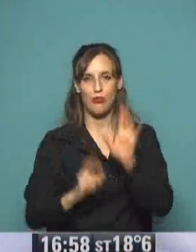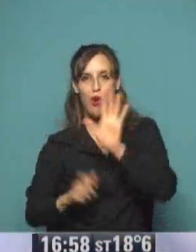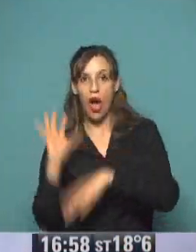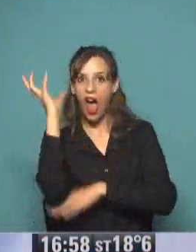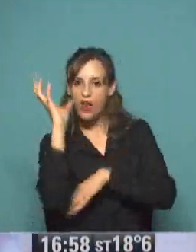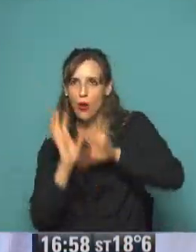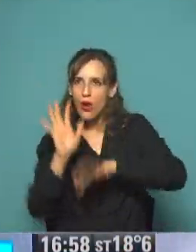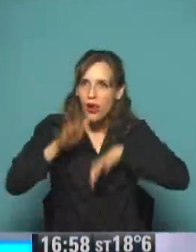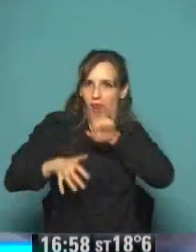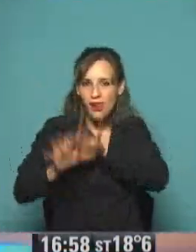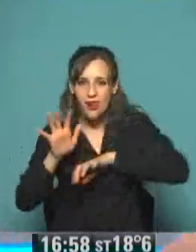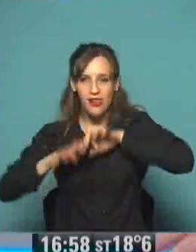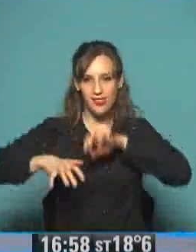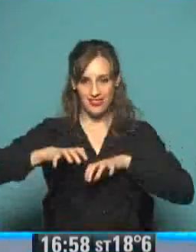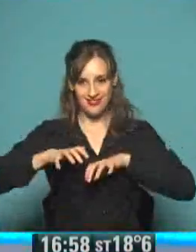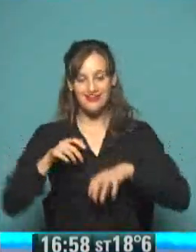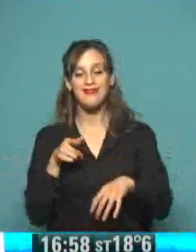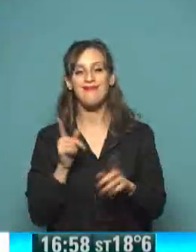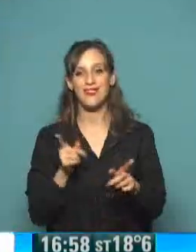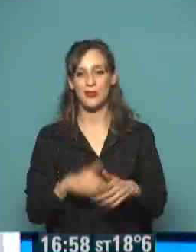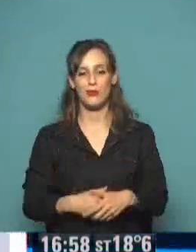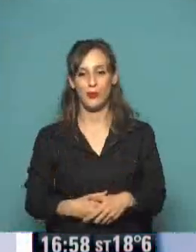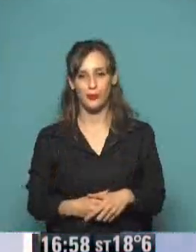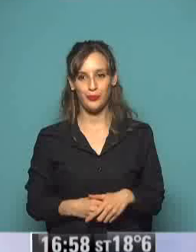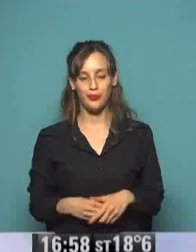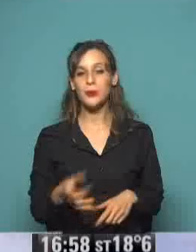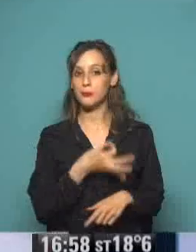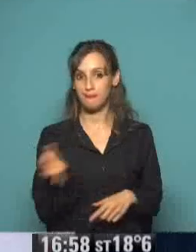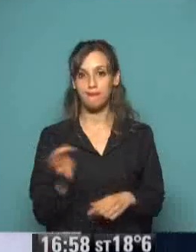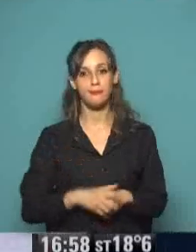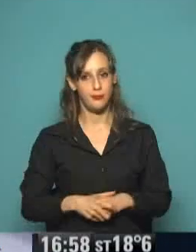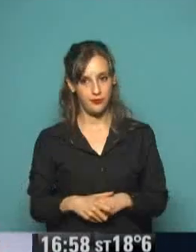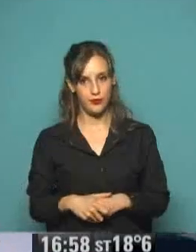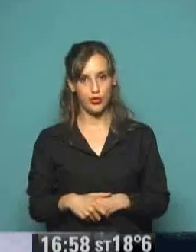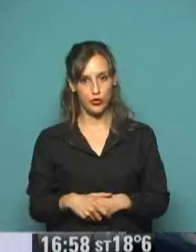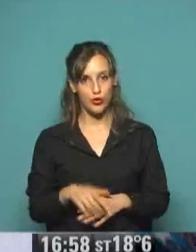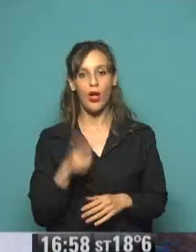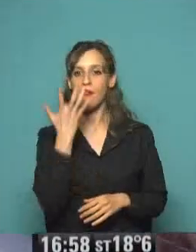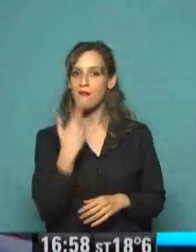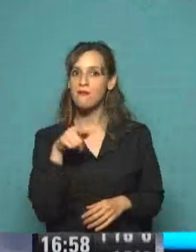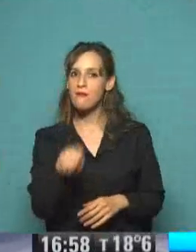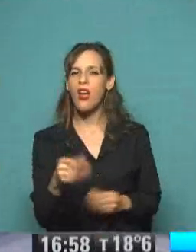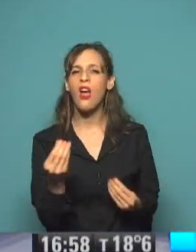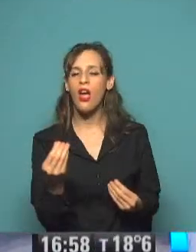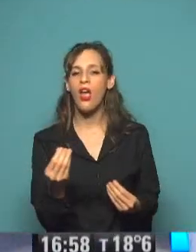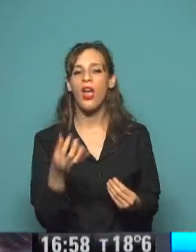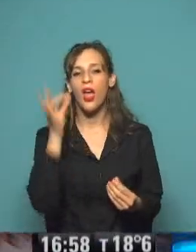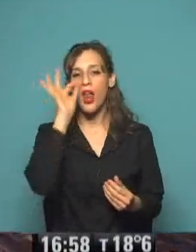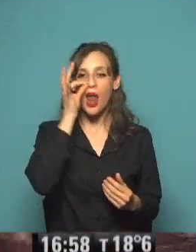ejemplo. Muy bien. Y este trepa. Trepa, le y no gusta es el único animal que lo comer hace. Comer ratoncitos y